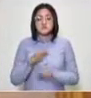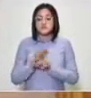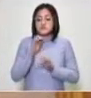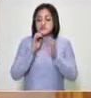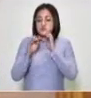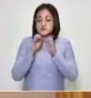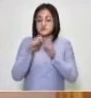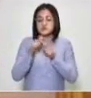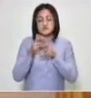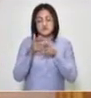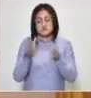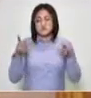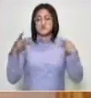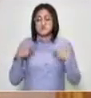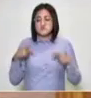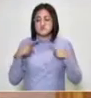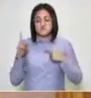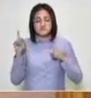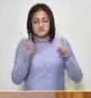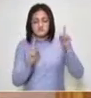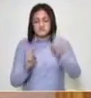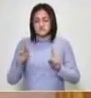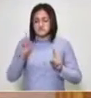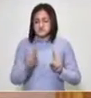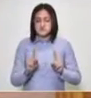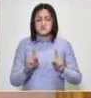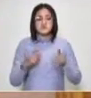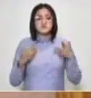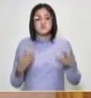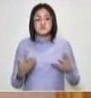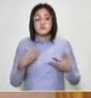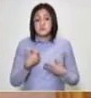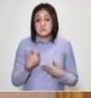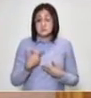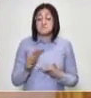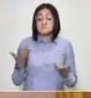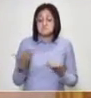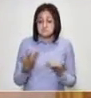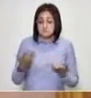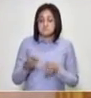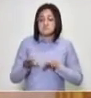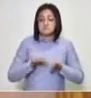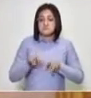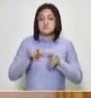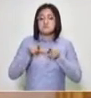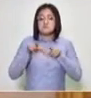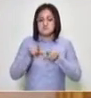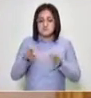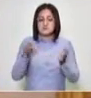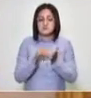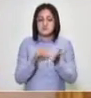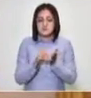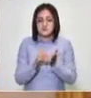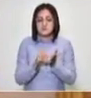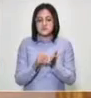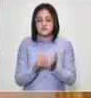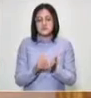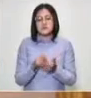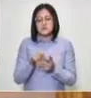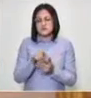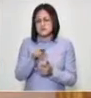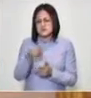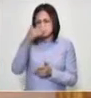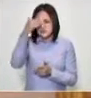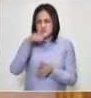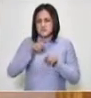una importante cantidad de personas y estamos realizando algunas acciones como las que seguramente ya se